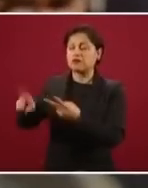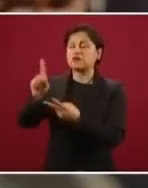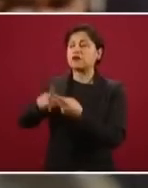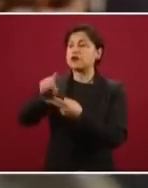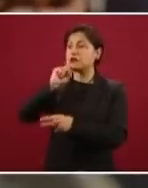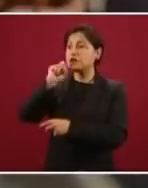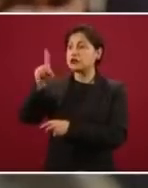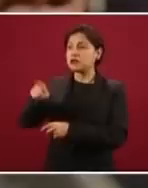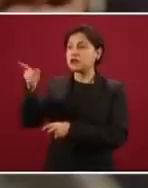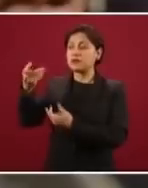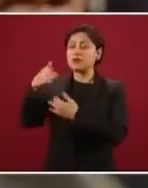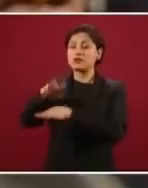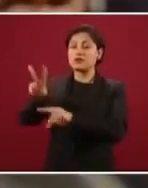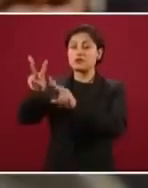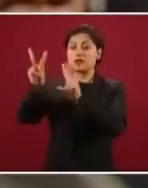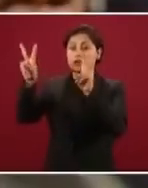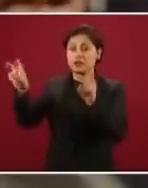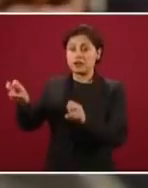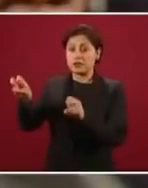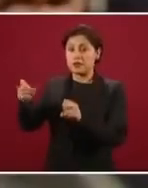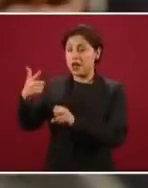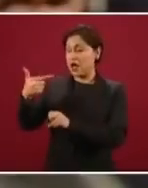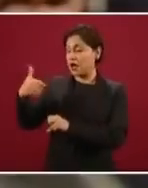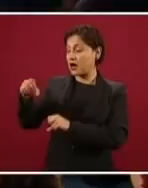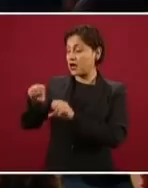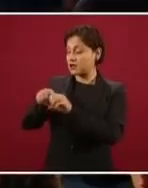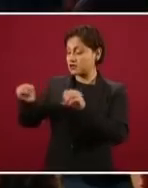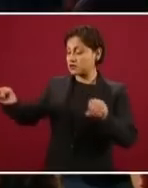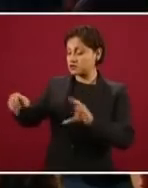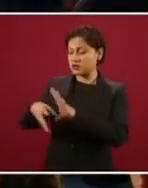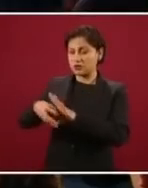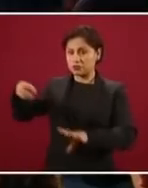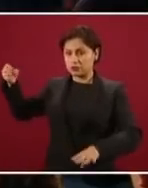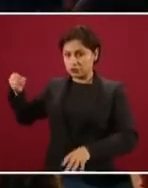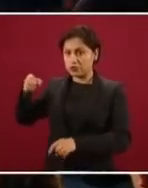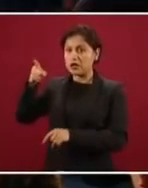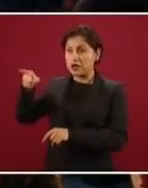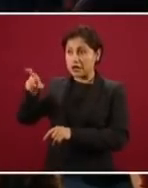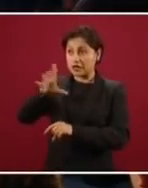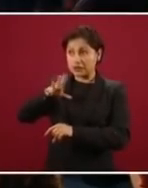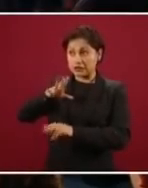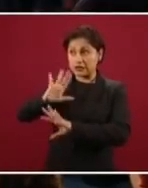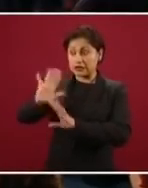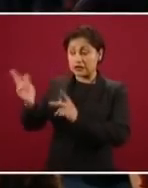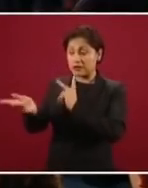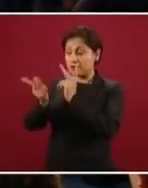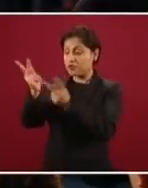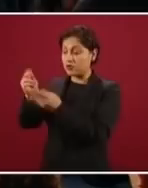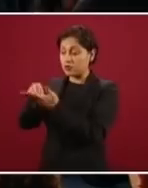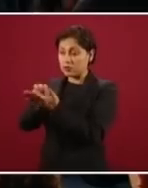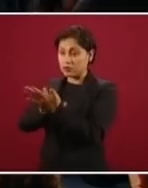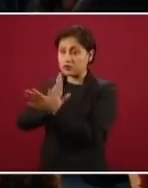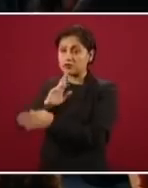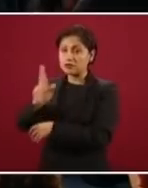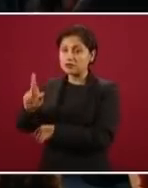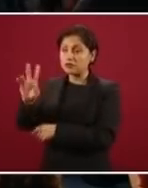en lo del gasoducto esa es una y bueno la otra sería le había solicitado la otra ocasión